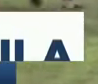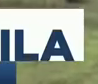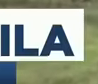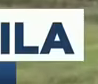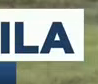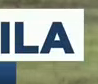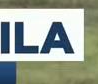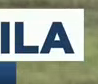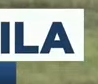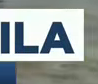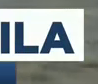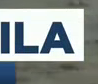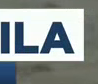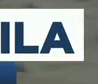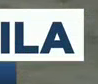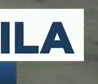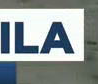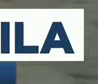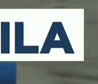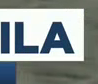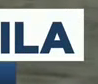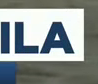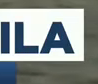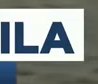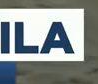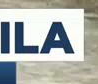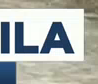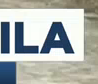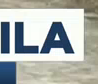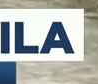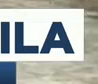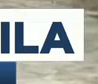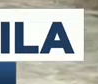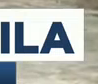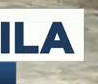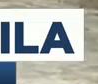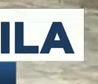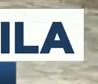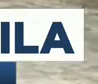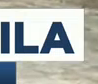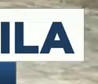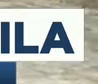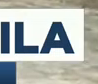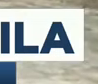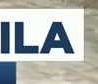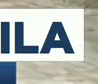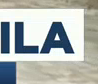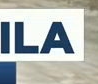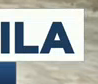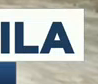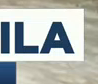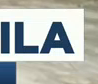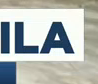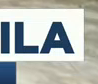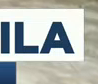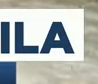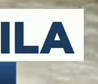Preocupación en la nacionalidad Sáchila luego de que un nativo de dicha etnia murió en una de las comunas con síntomas de